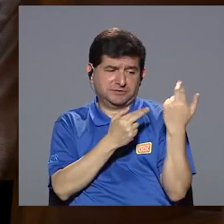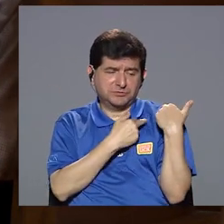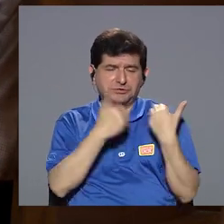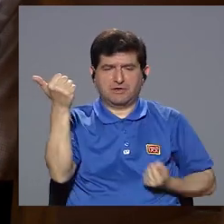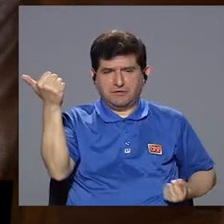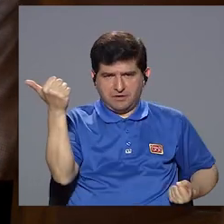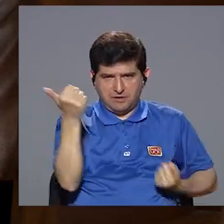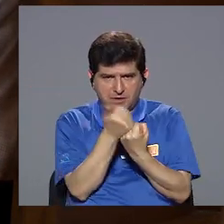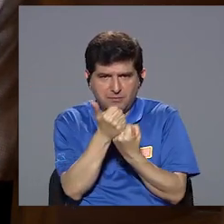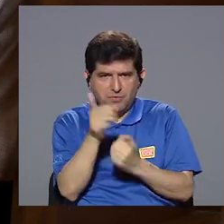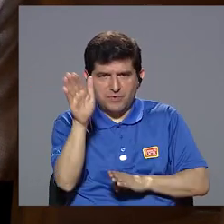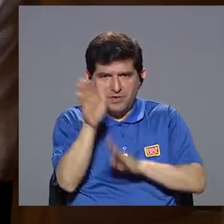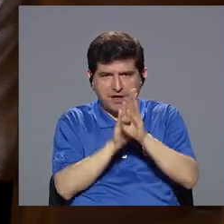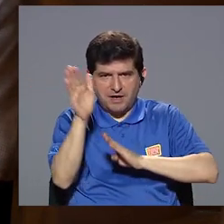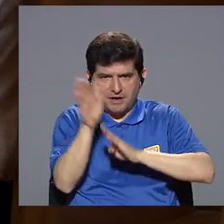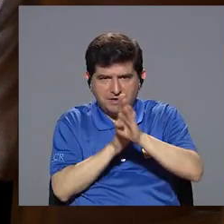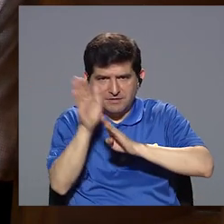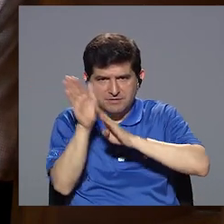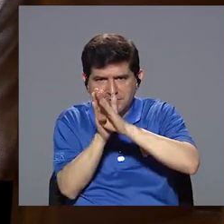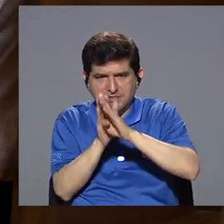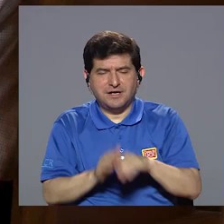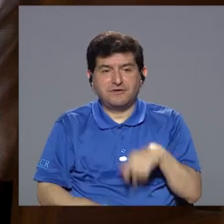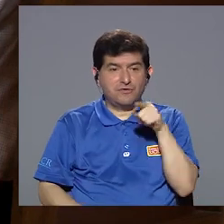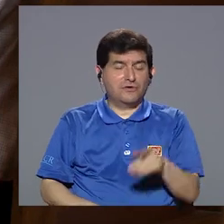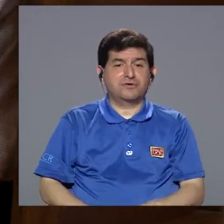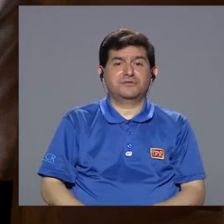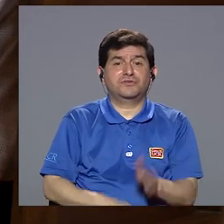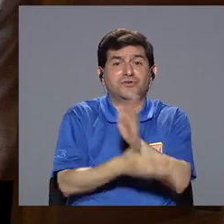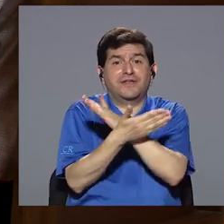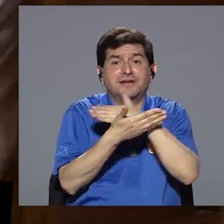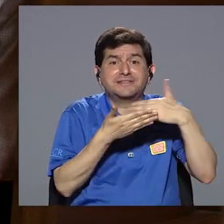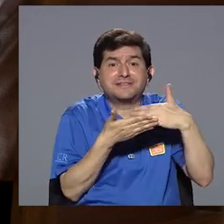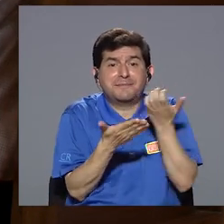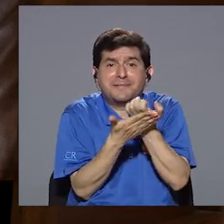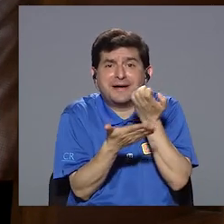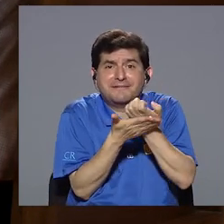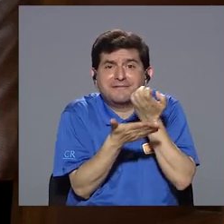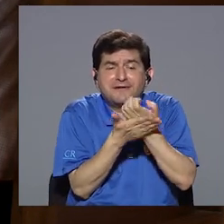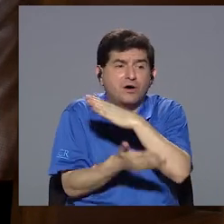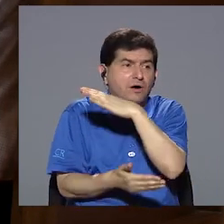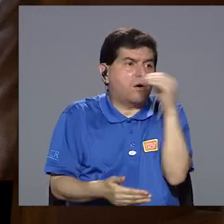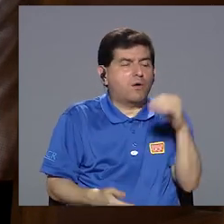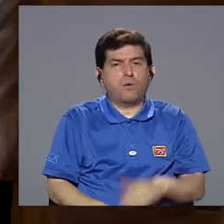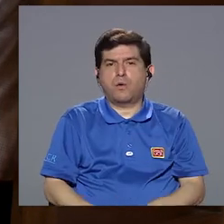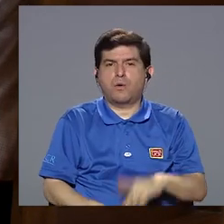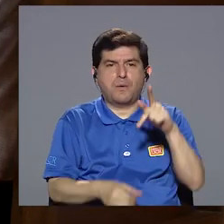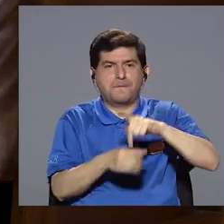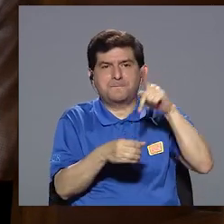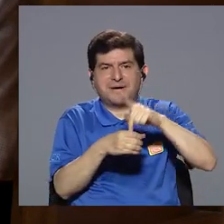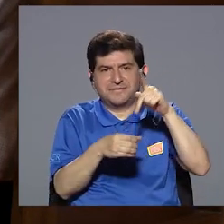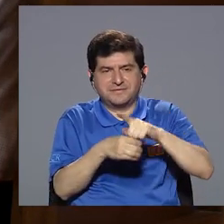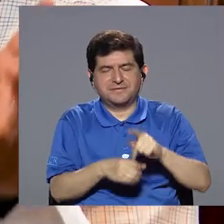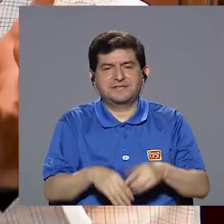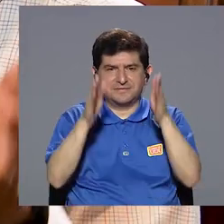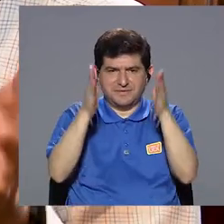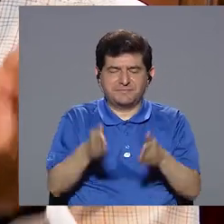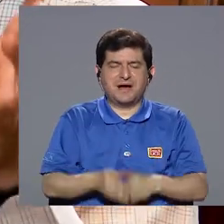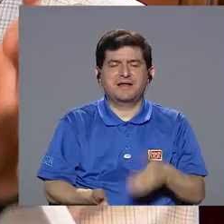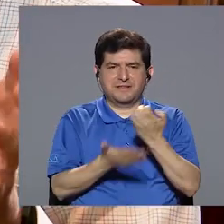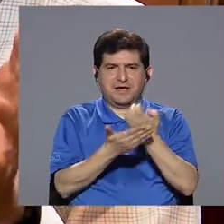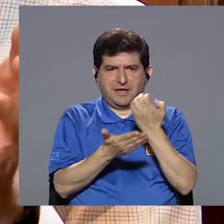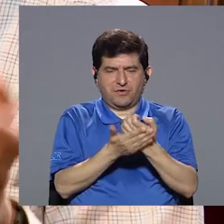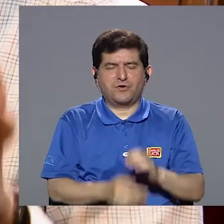les corresponde apoyar el desarrollo de ese elemento económico o ese protagonista